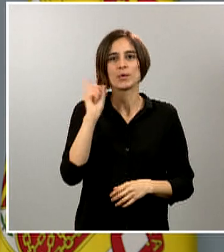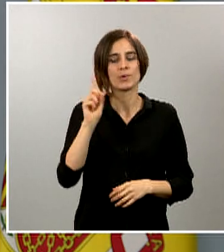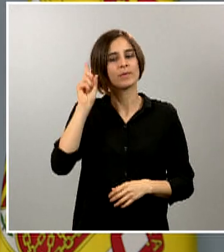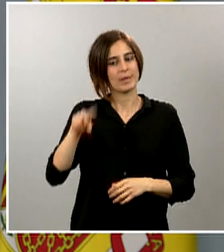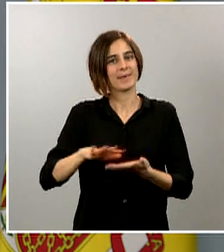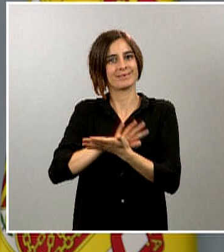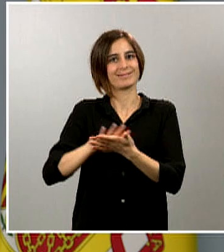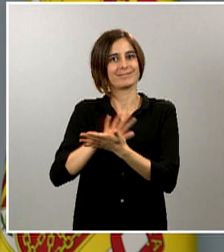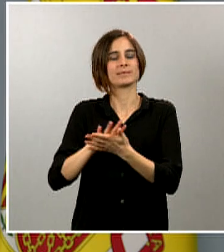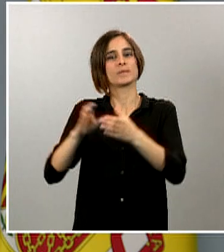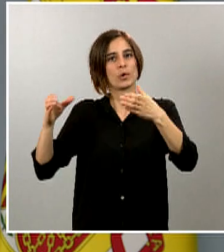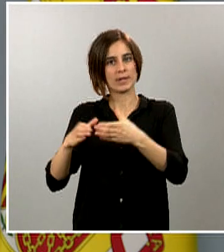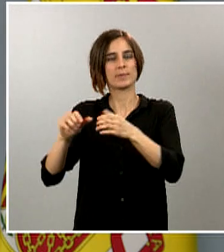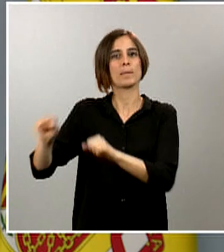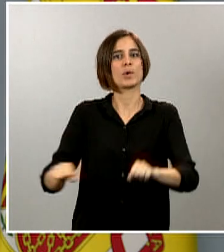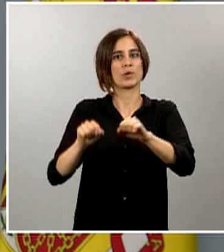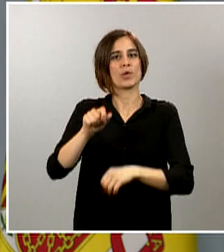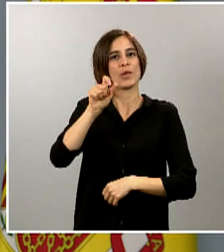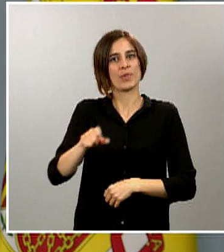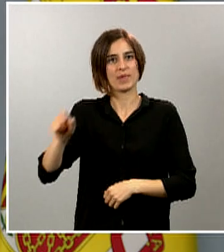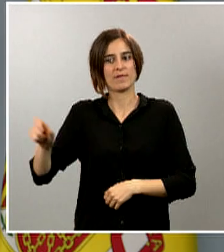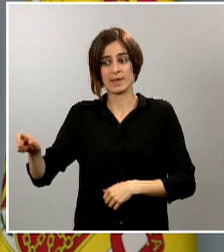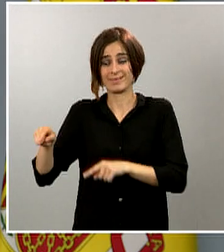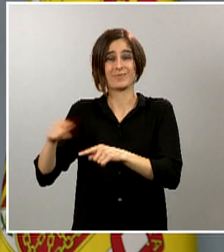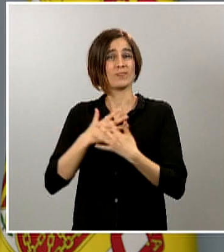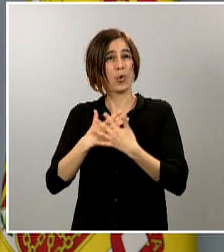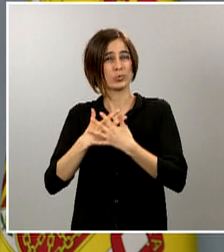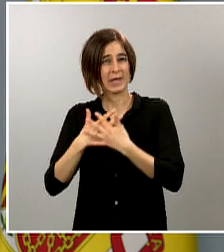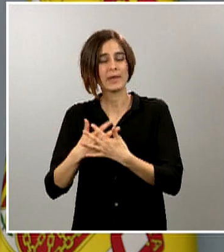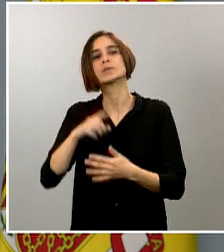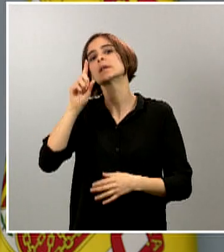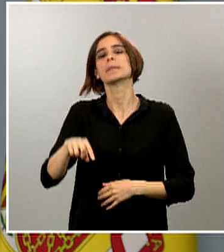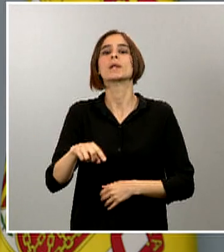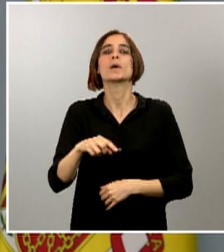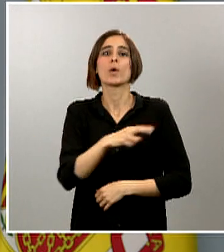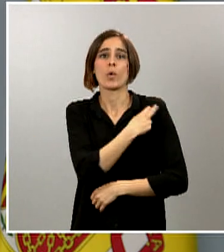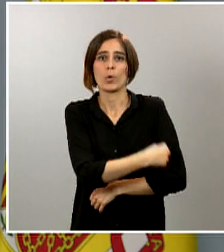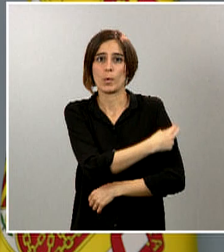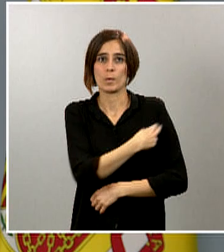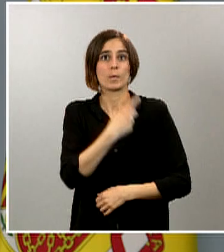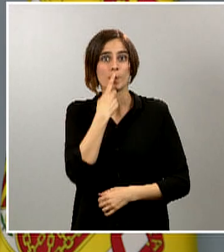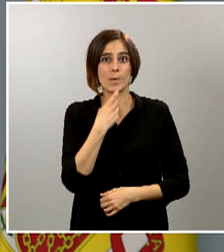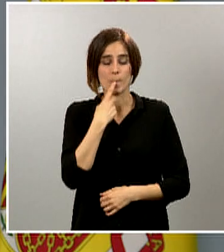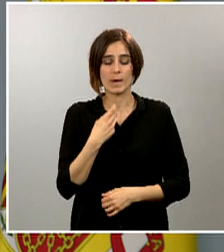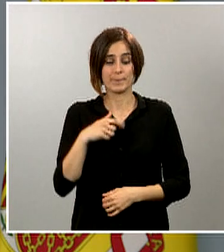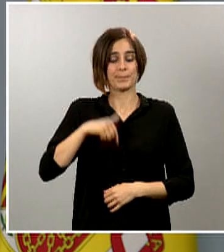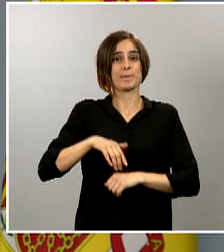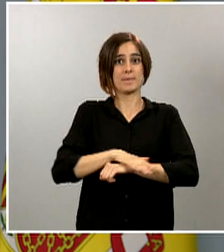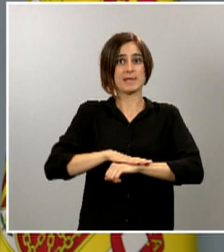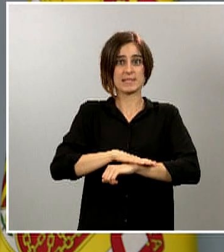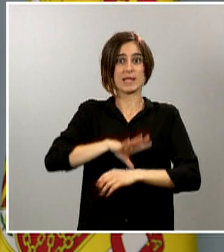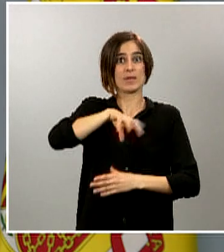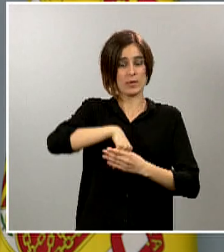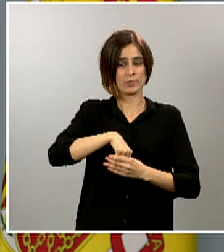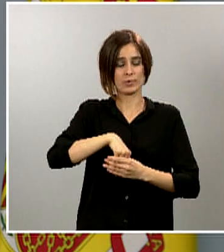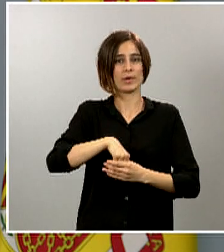Protección Civil, de los voluntarios de Protección Civil, de Cruz Roja, desde el Ministerio del Interior y como coordinadores